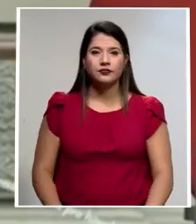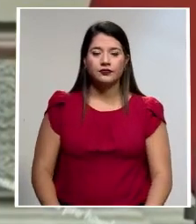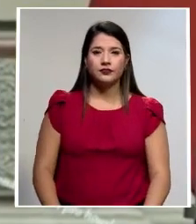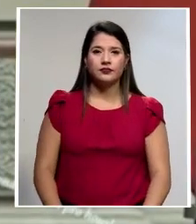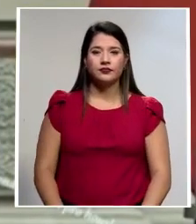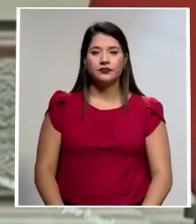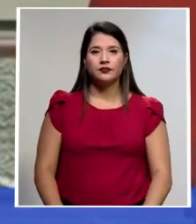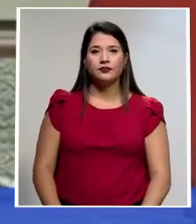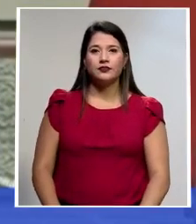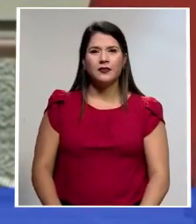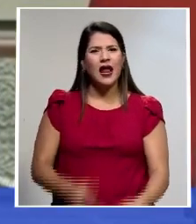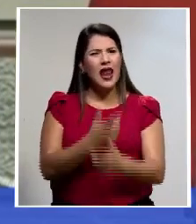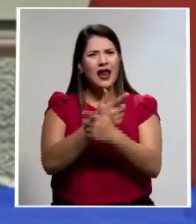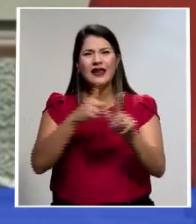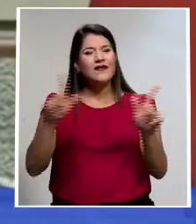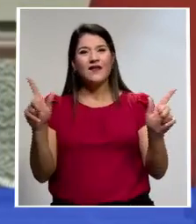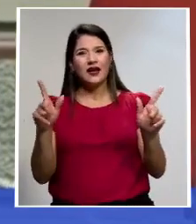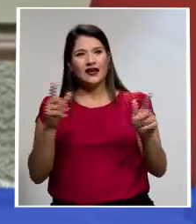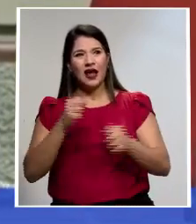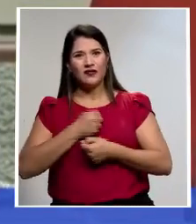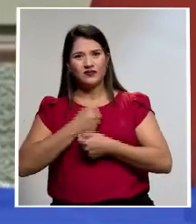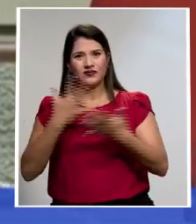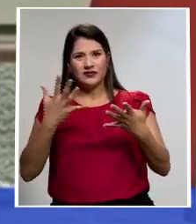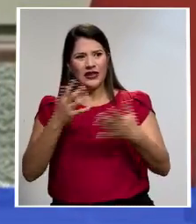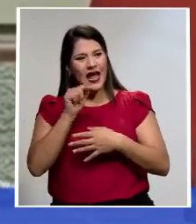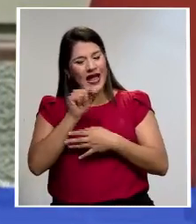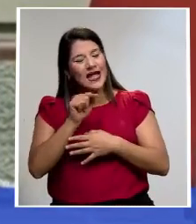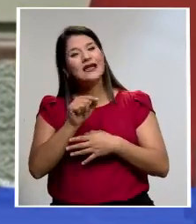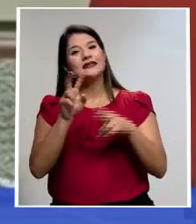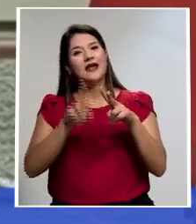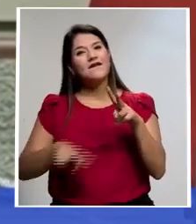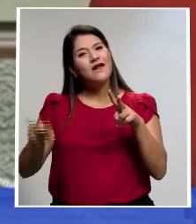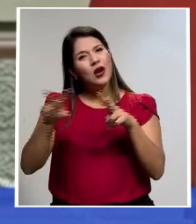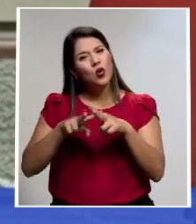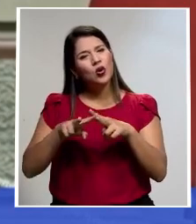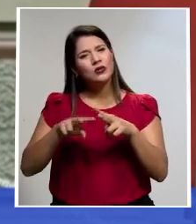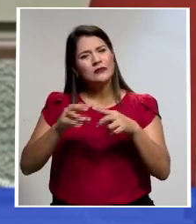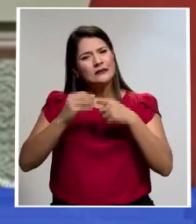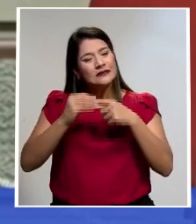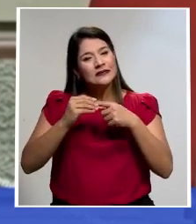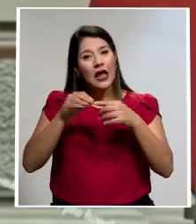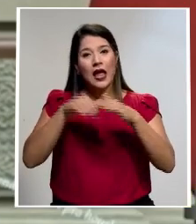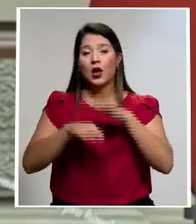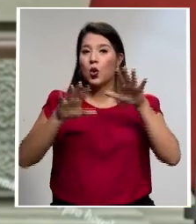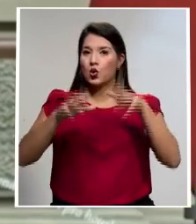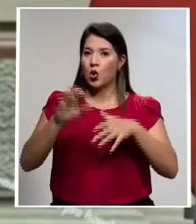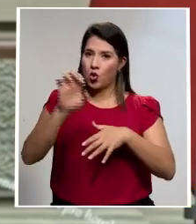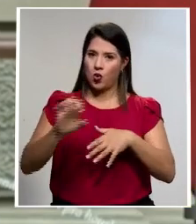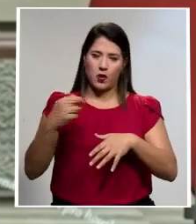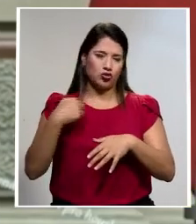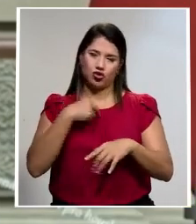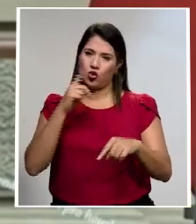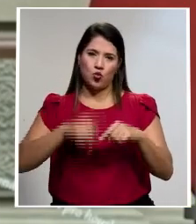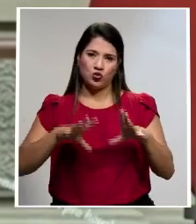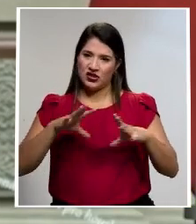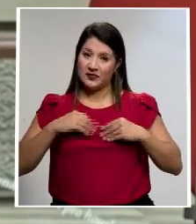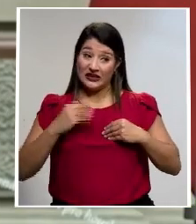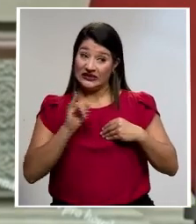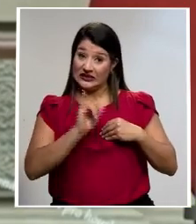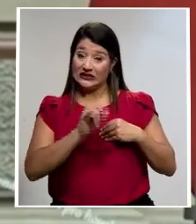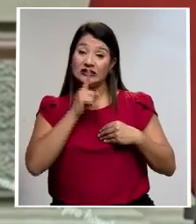Press. La libertad de prensa es uno de los valores centrales de la Unión Europea. Es completamente inaceptable si este fuera el